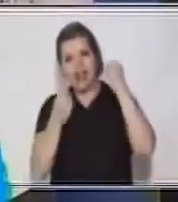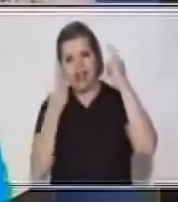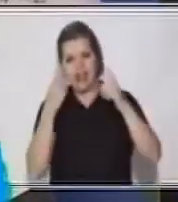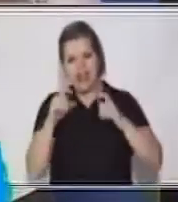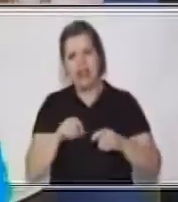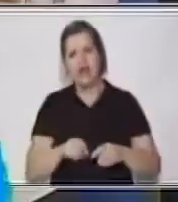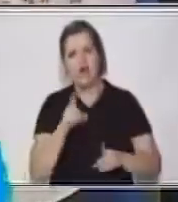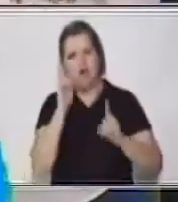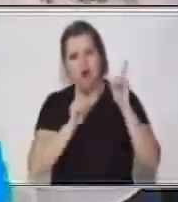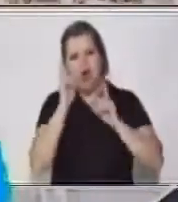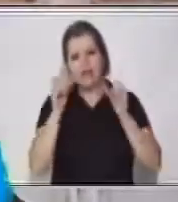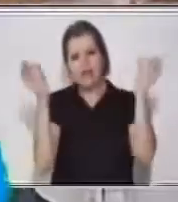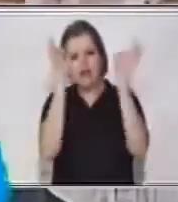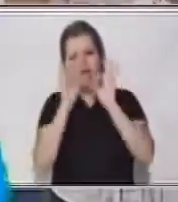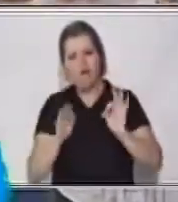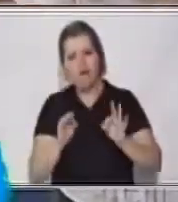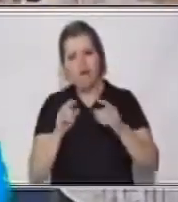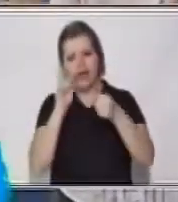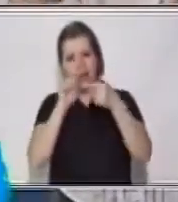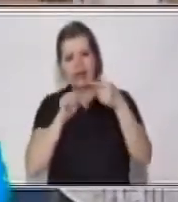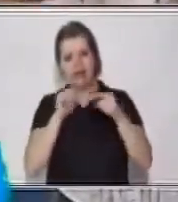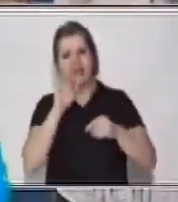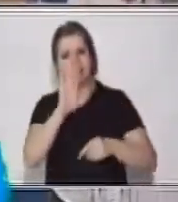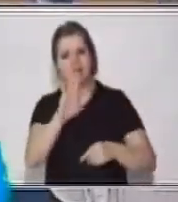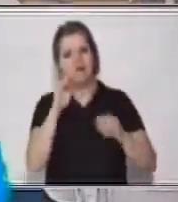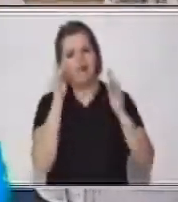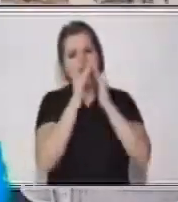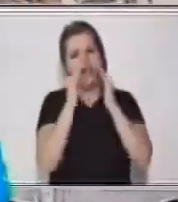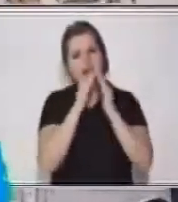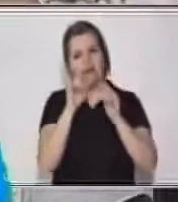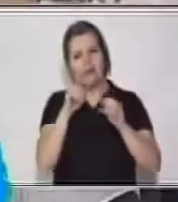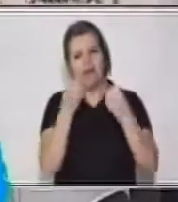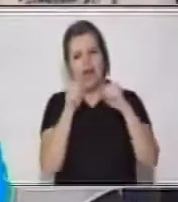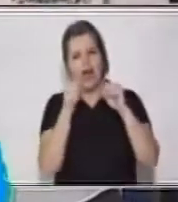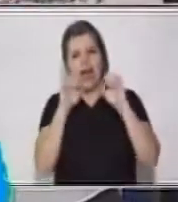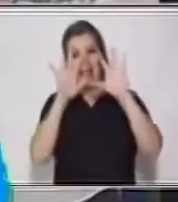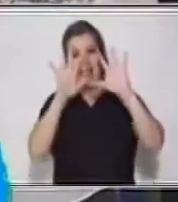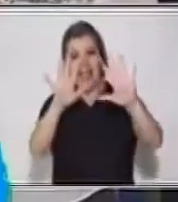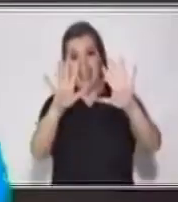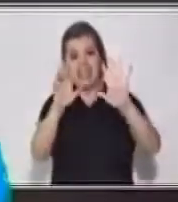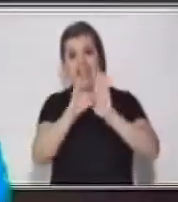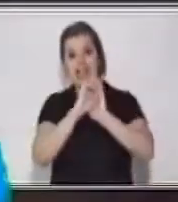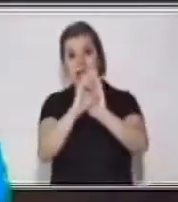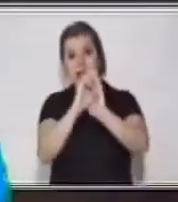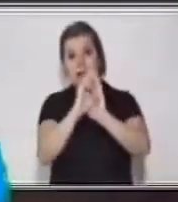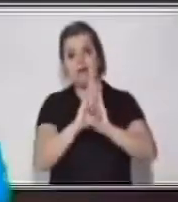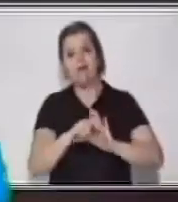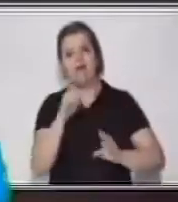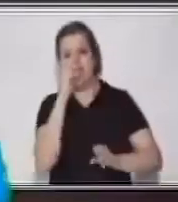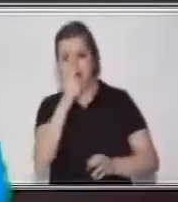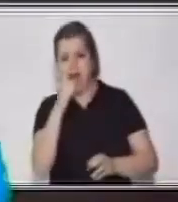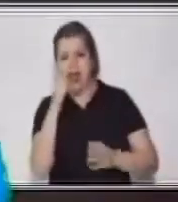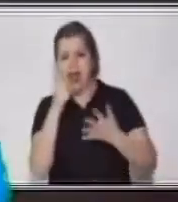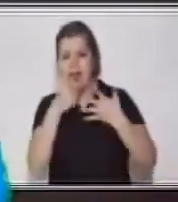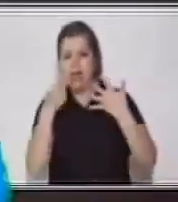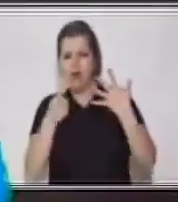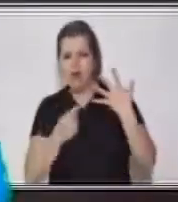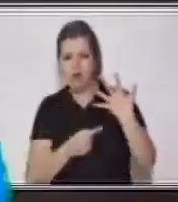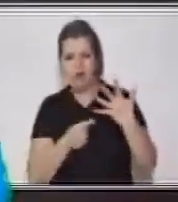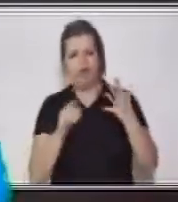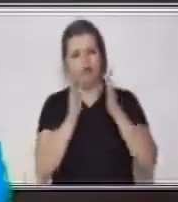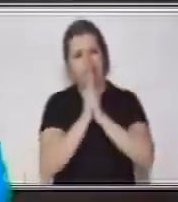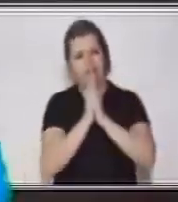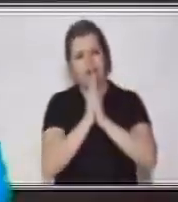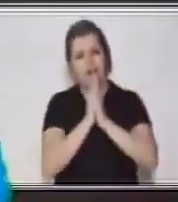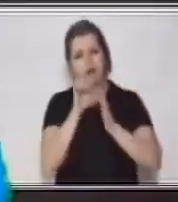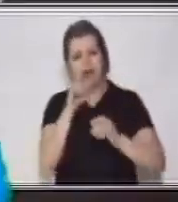derivativo. Y pido que en casa, si ustedes pueden realizar 10 ejemplos de un morfema base y de un morfema clase y también de un morfema derivativo, eso